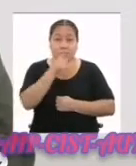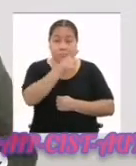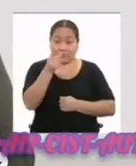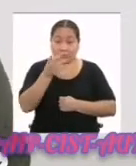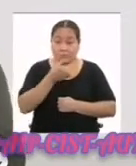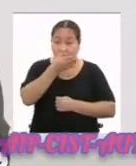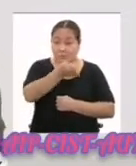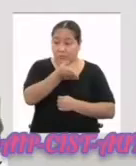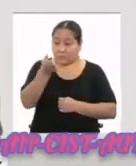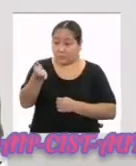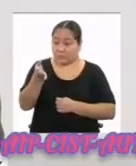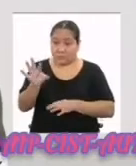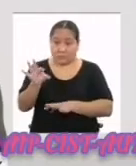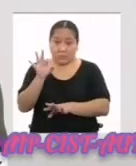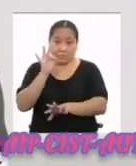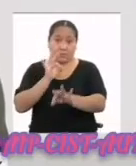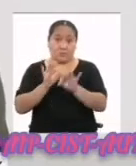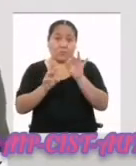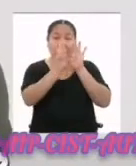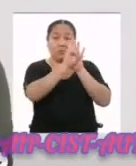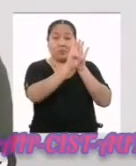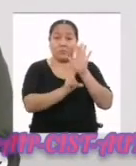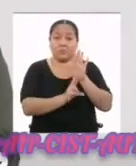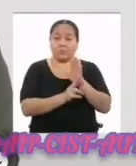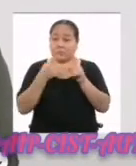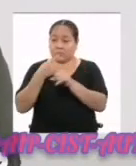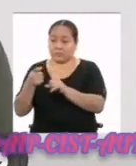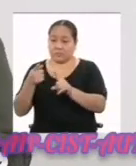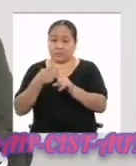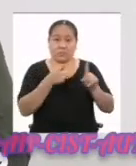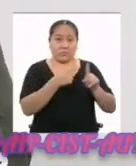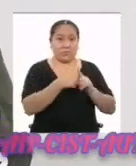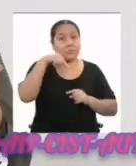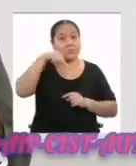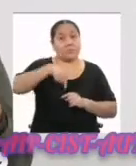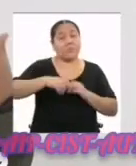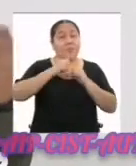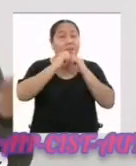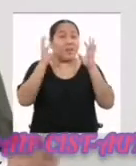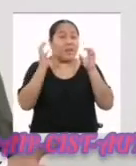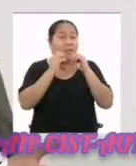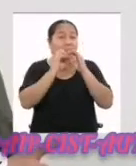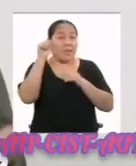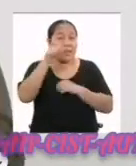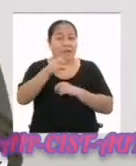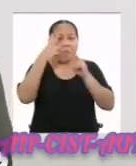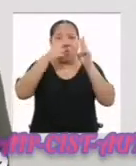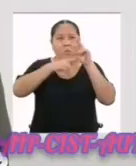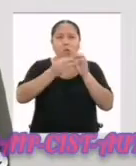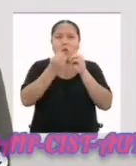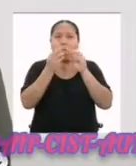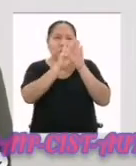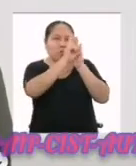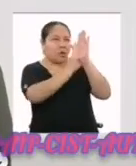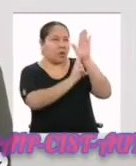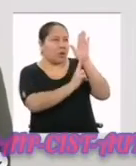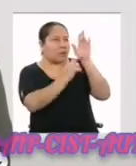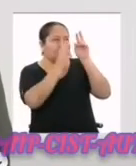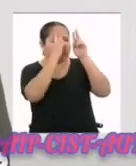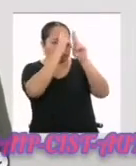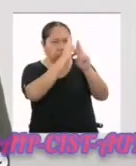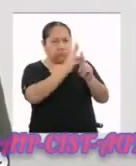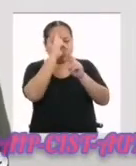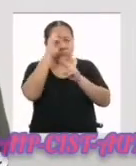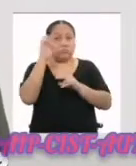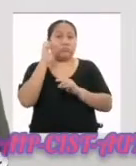vayamos, vamos a encontrar reglamentos. En estos días habremos visto muchas reglas que debemos cumplir, como